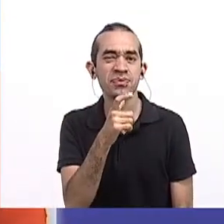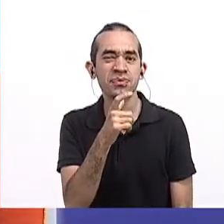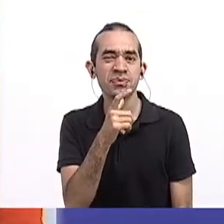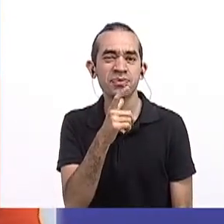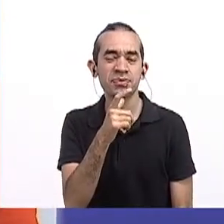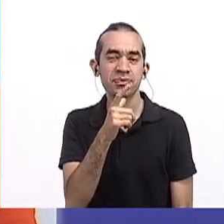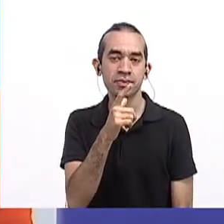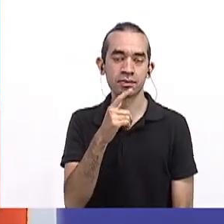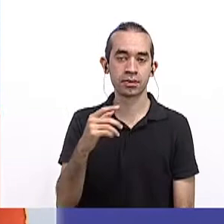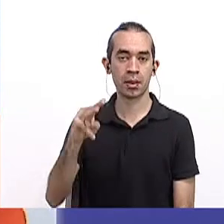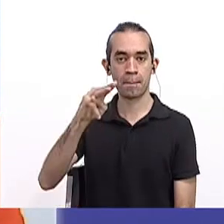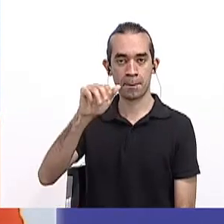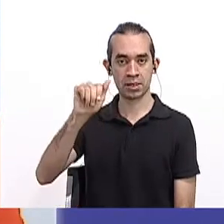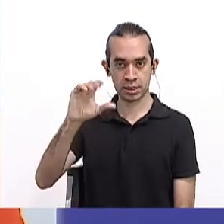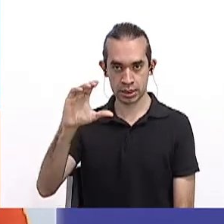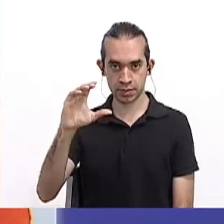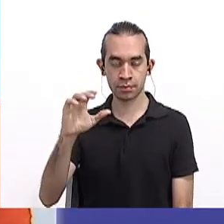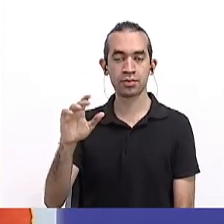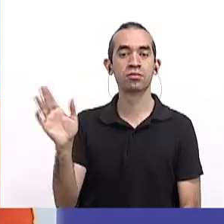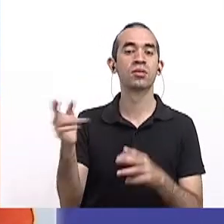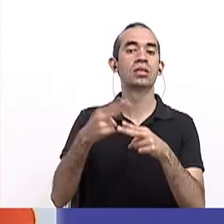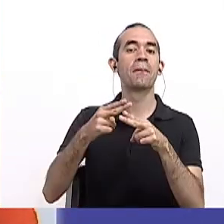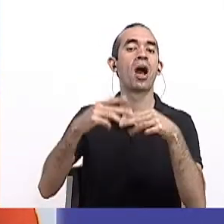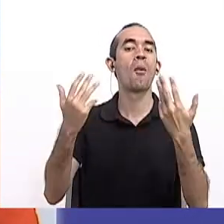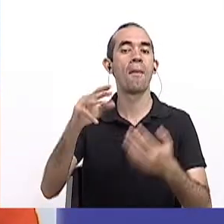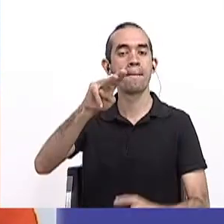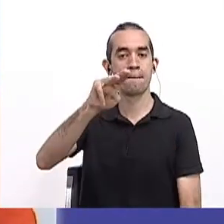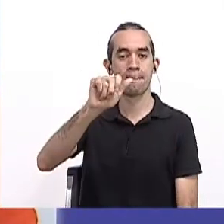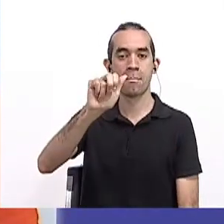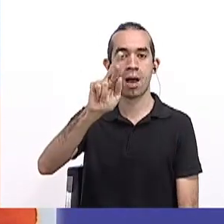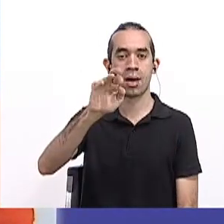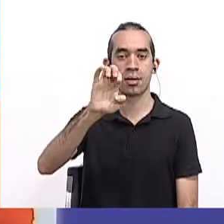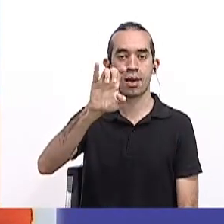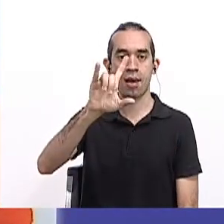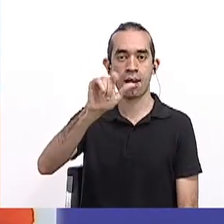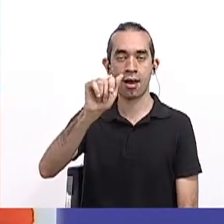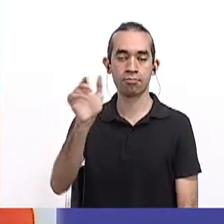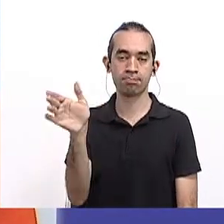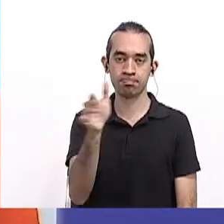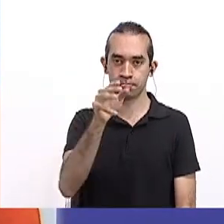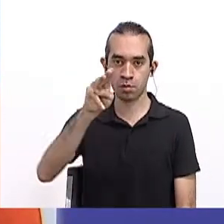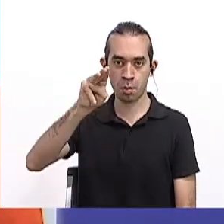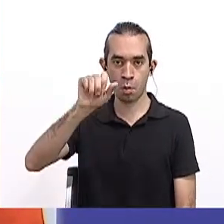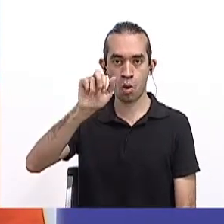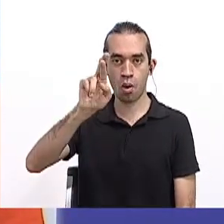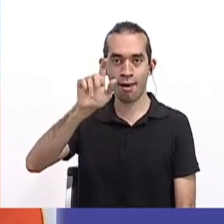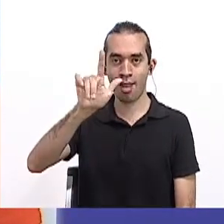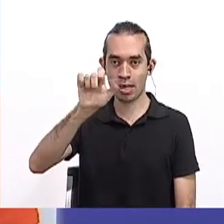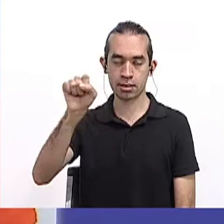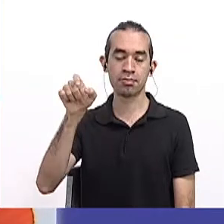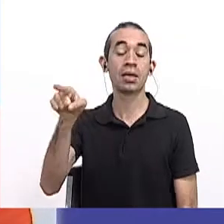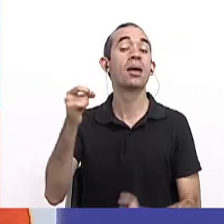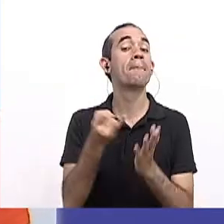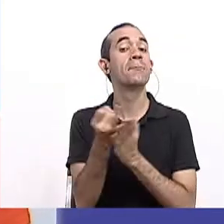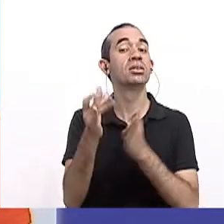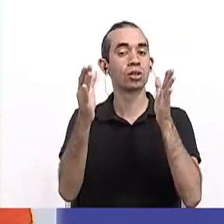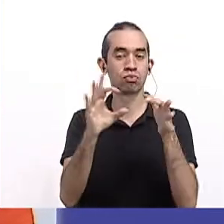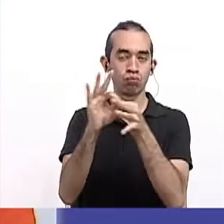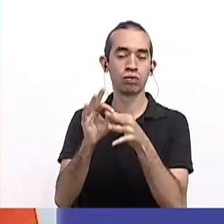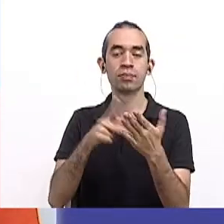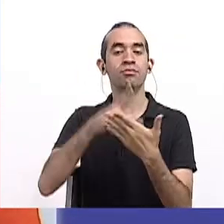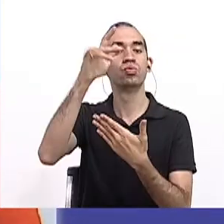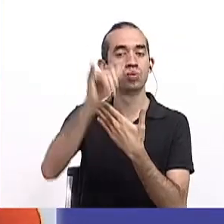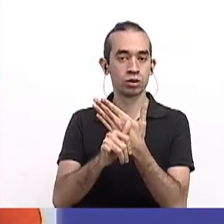hoy es la máster Mariela Morales. Mariela es investigadora y coordinadora de proyectos de la Unidad